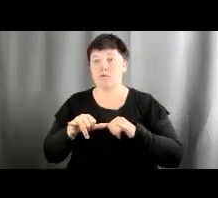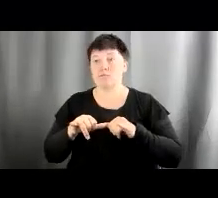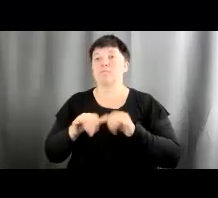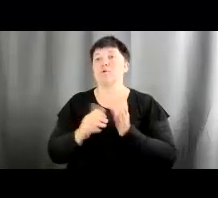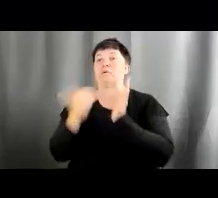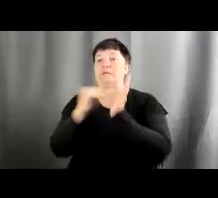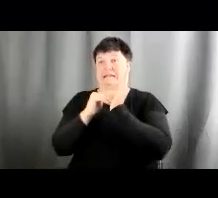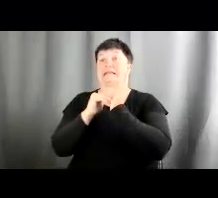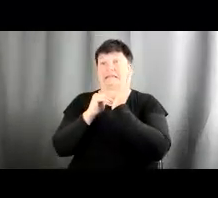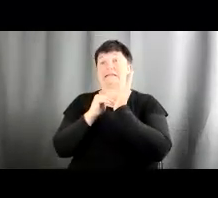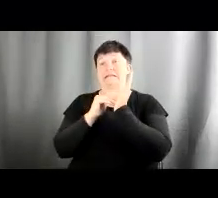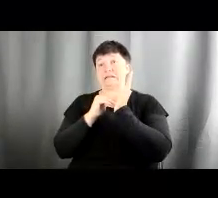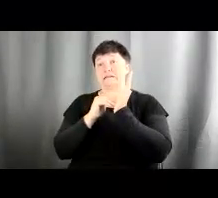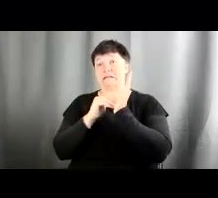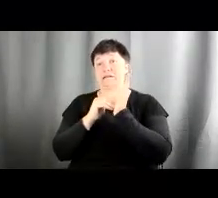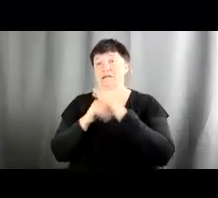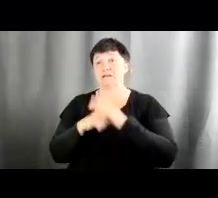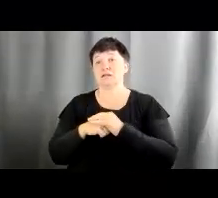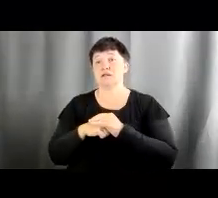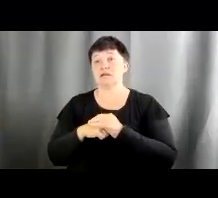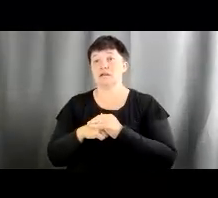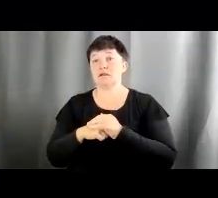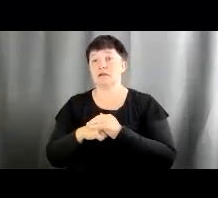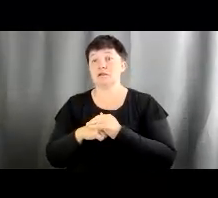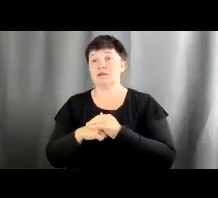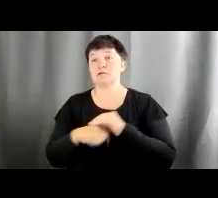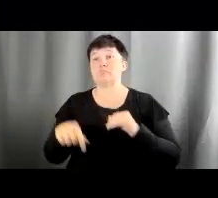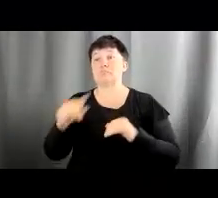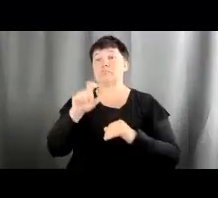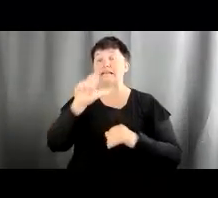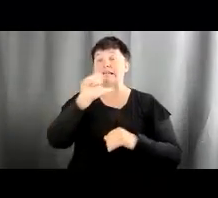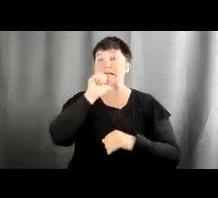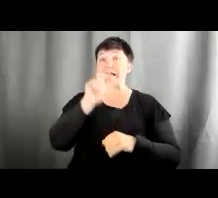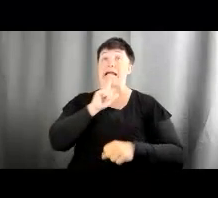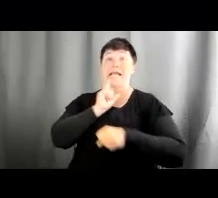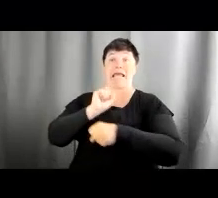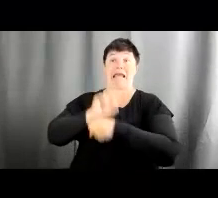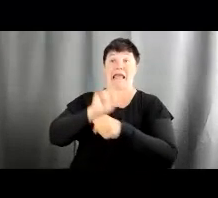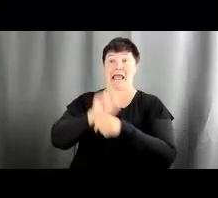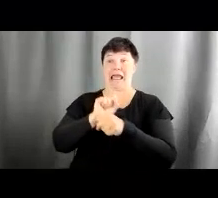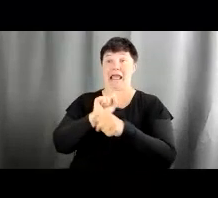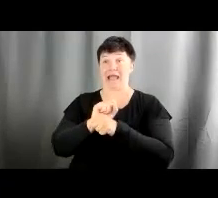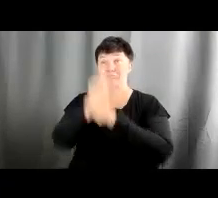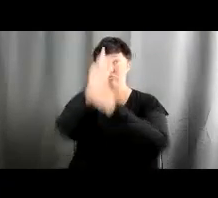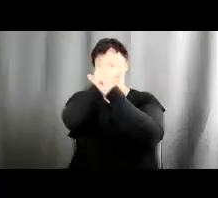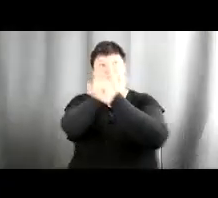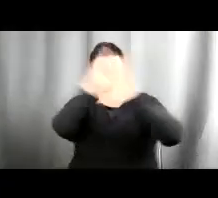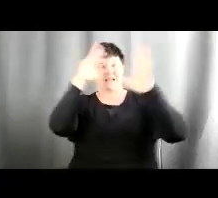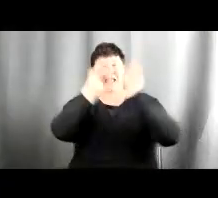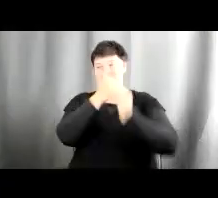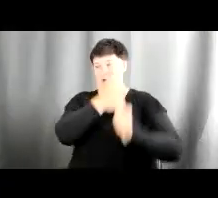anomalías que realmente no visualizamos de la manera que esperábamos cuando empezamos a agregar.